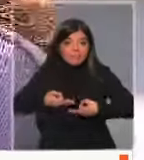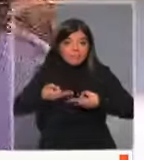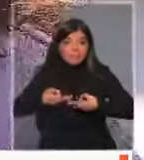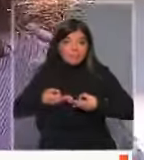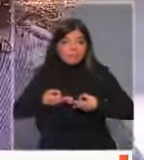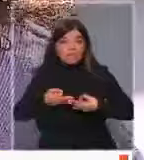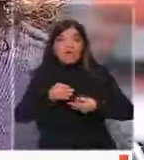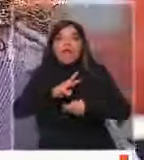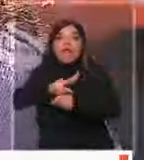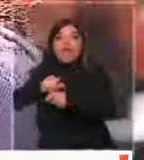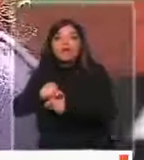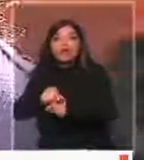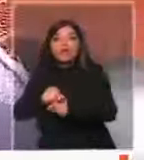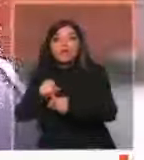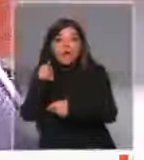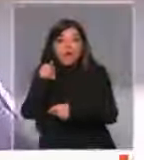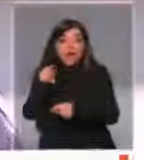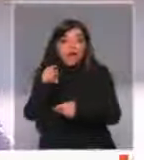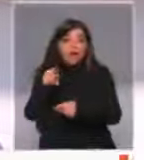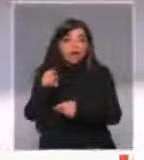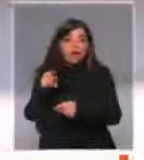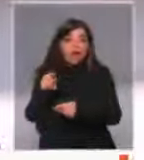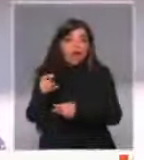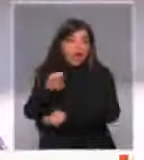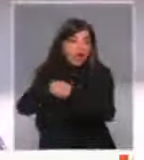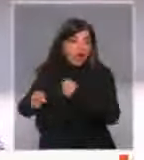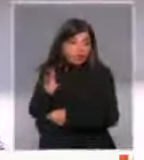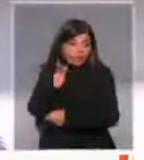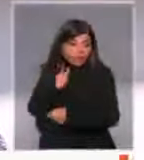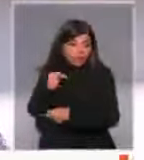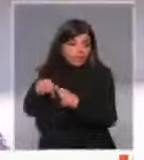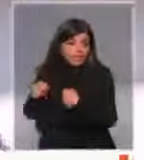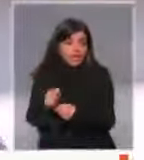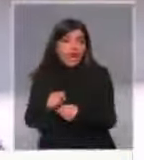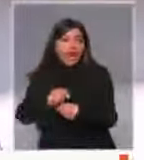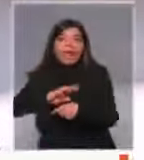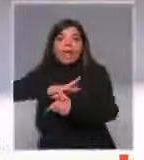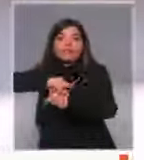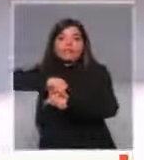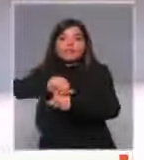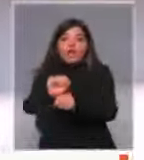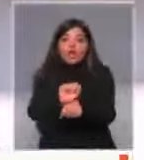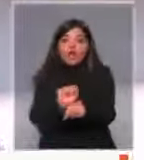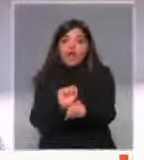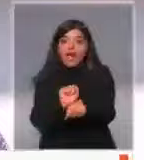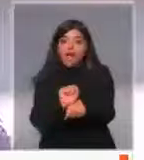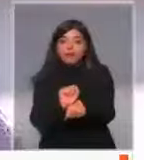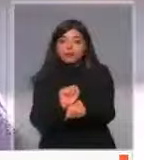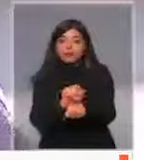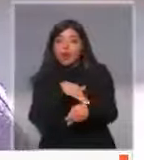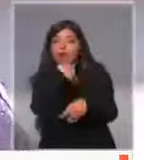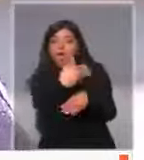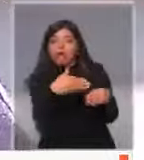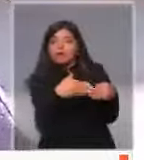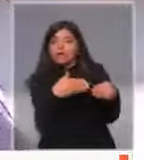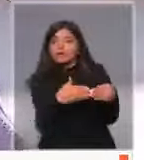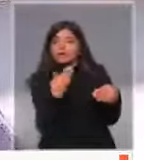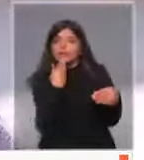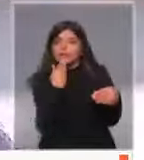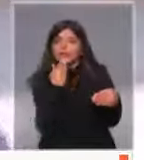Que le robaron a la niña de ahí de la botillería, que les quitaron el auto, ahí en la otra esquina